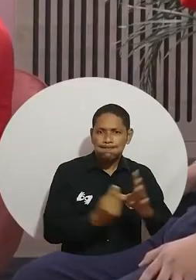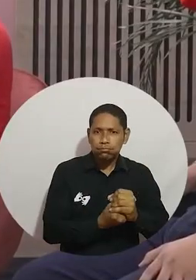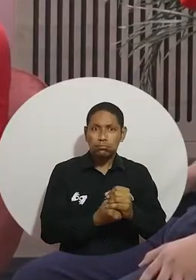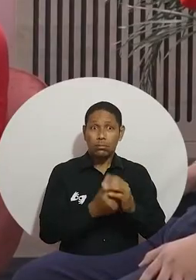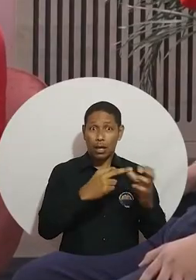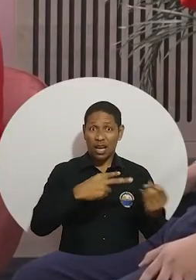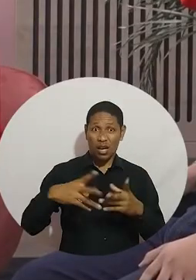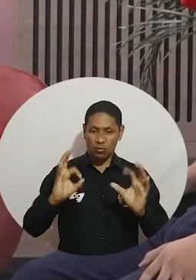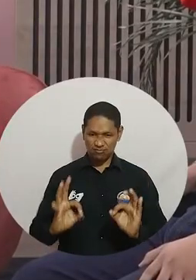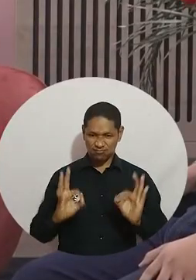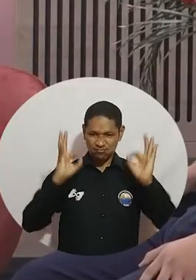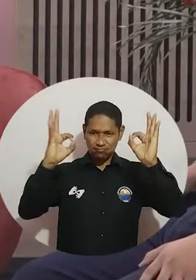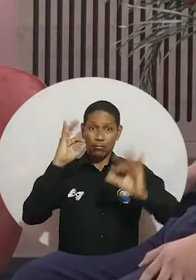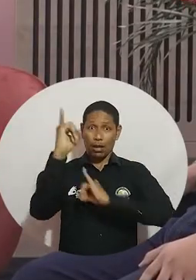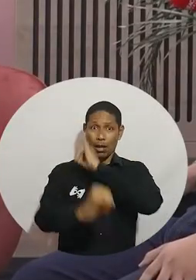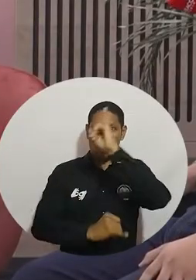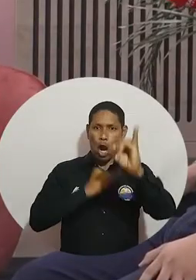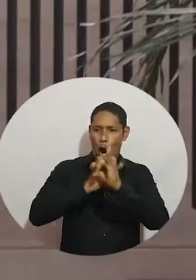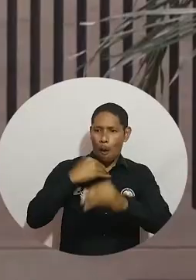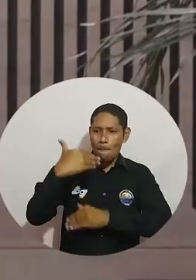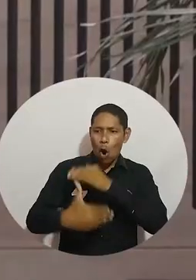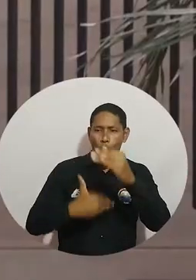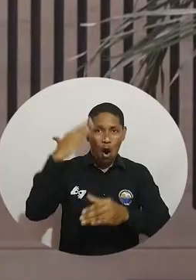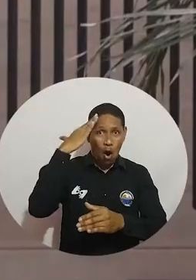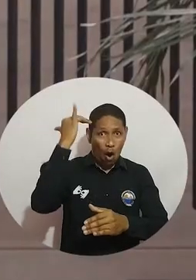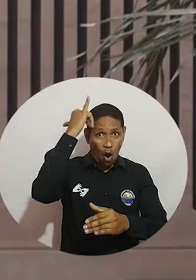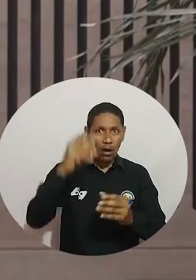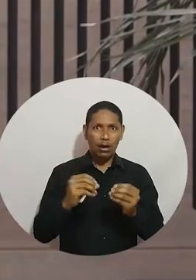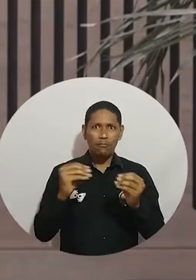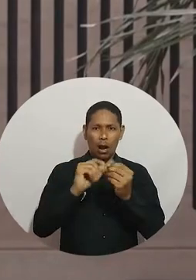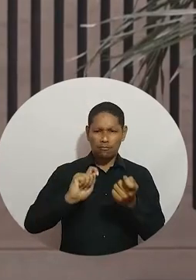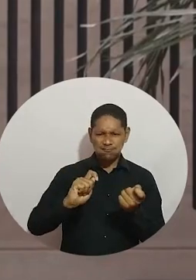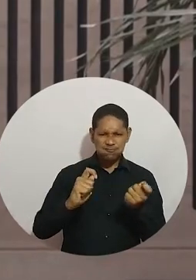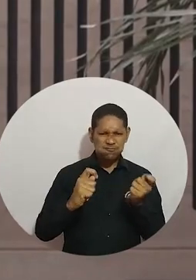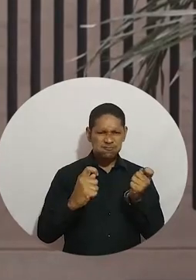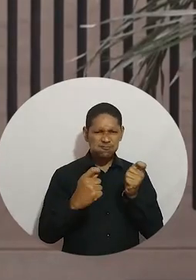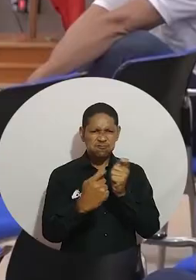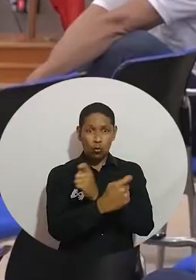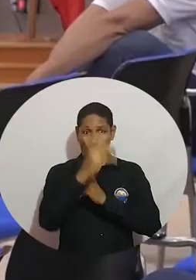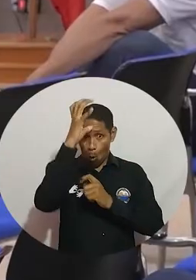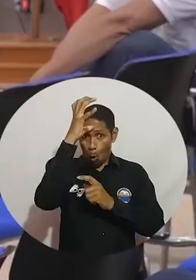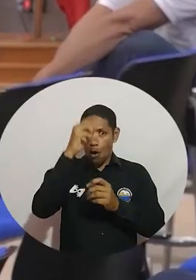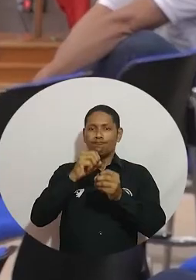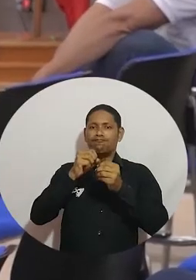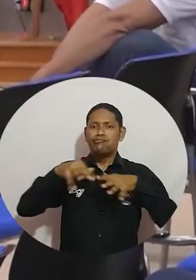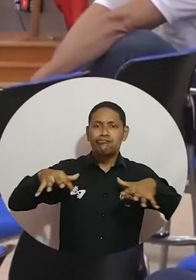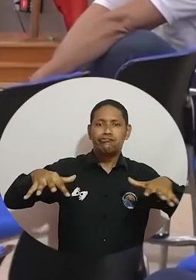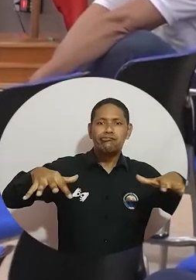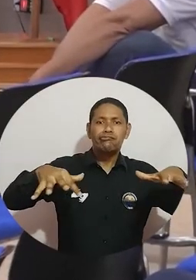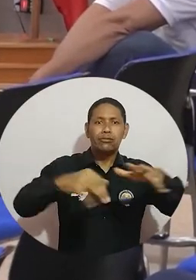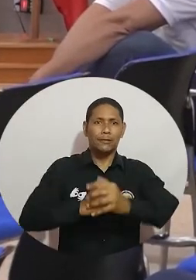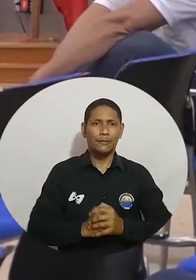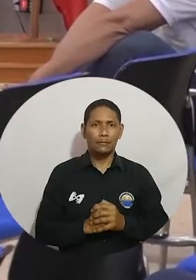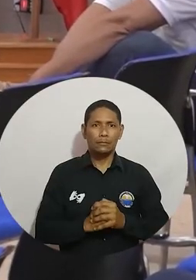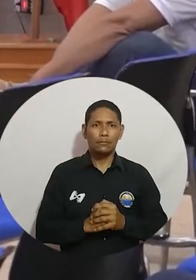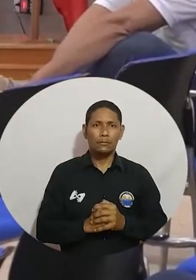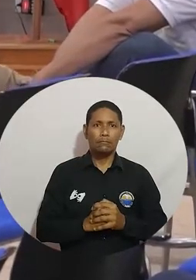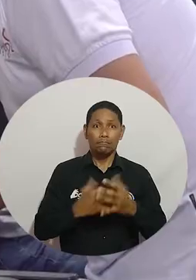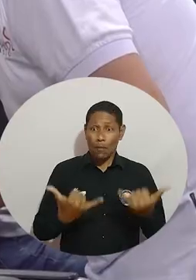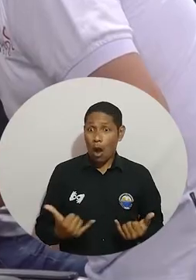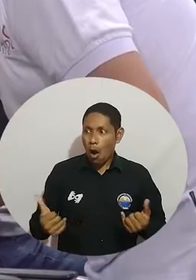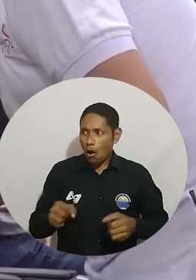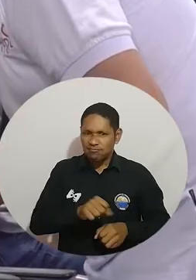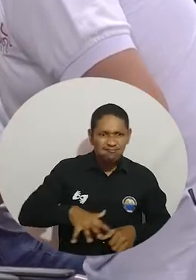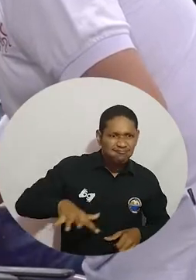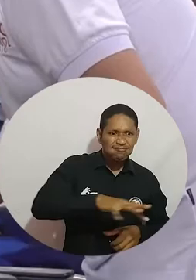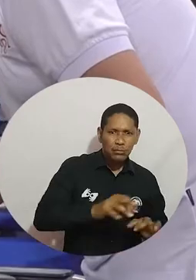inclusión, educación de calidad, internacionalización de los procesos académicos y transferencia del conocimiento. Y creo que estos espacios